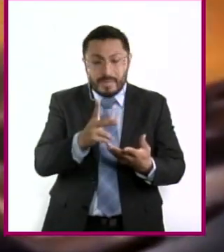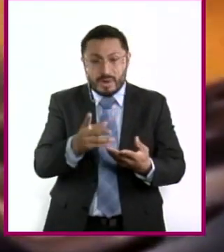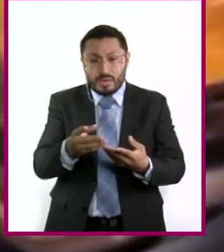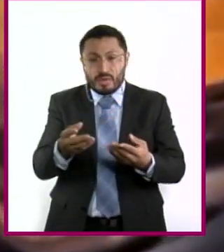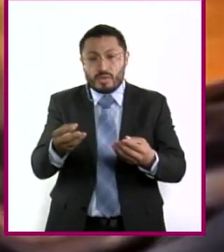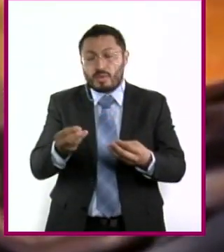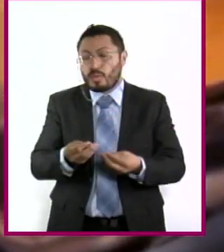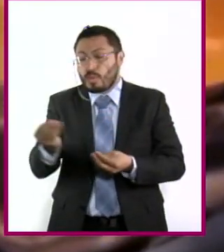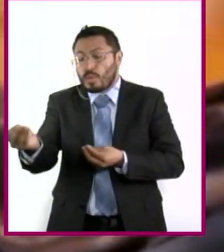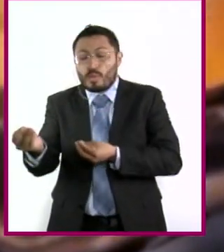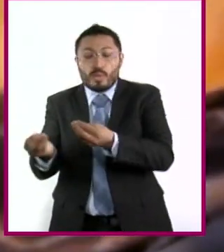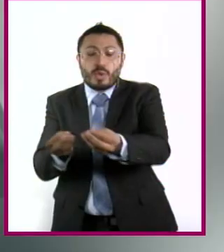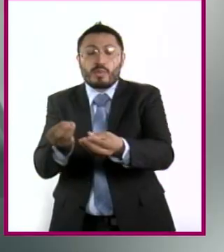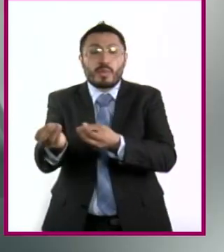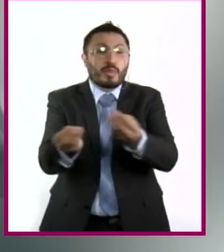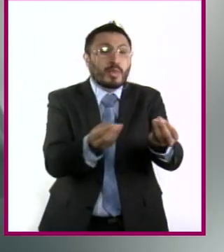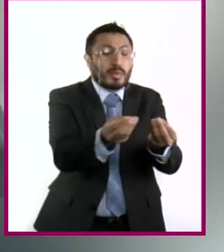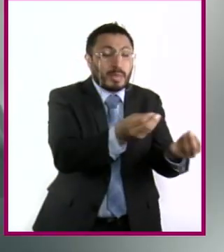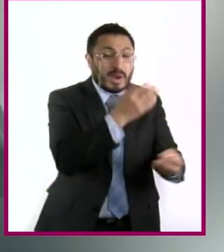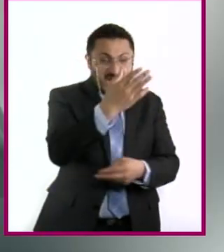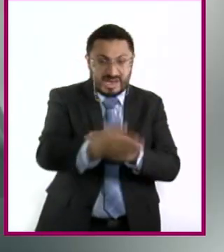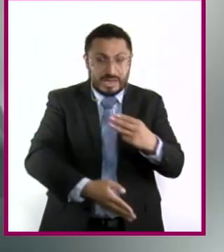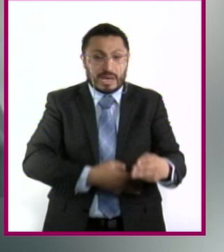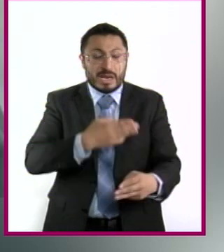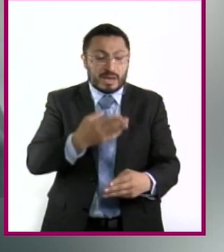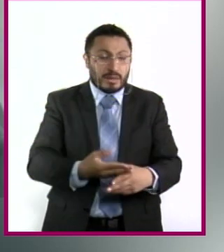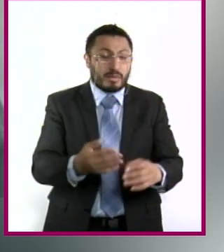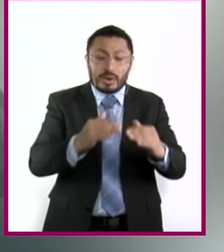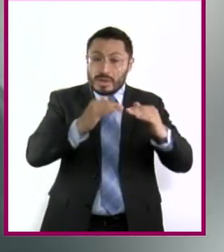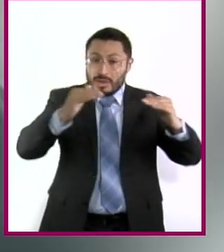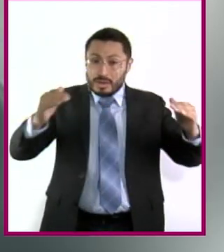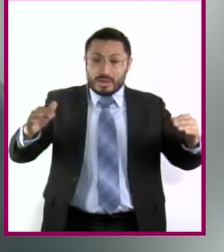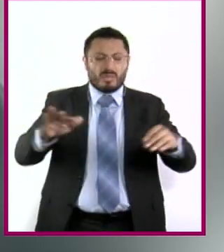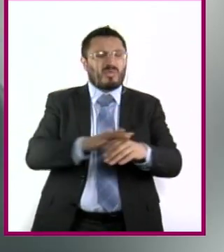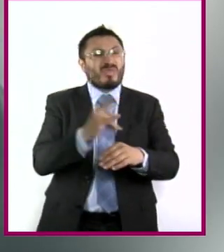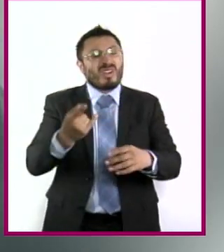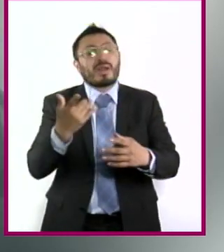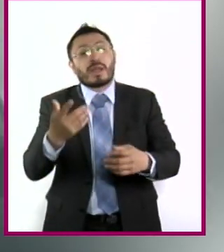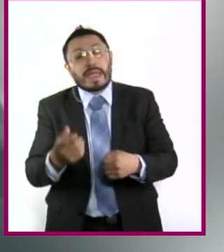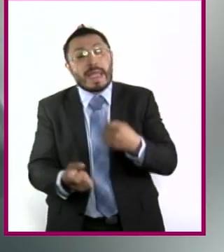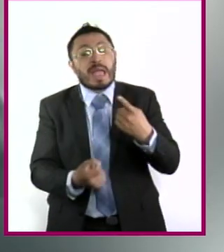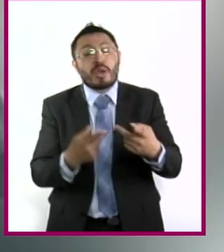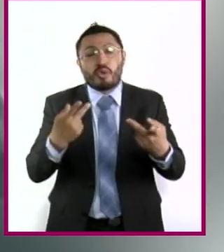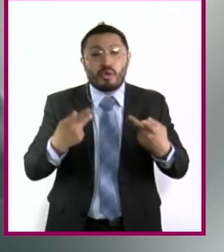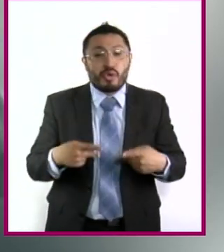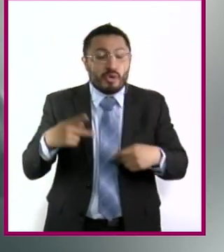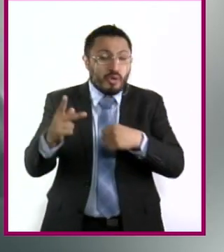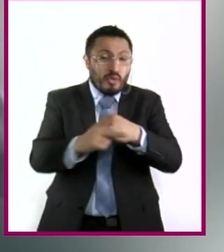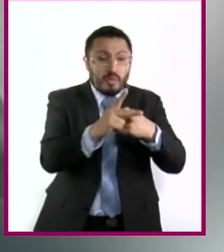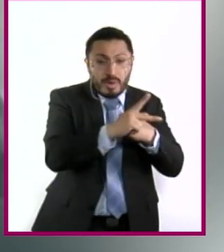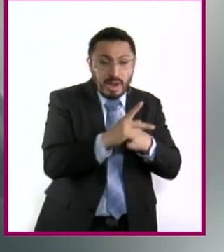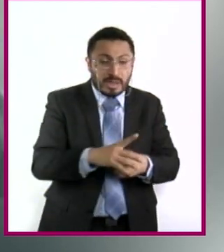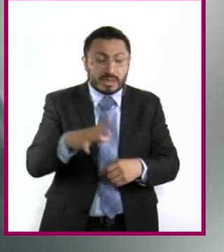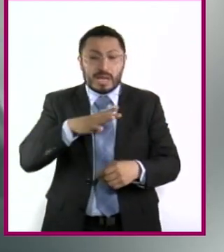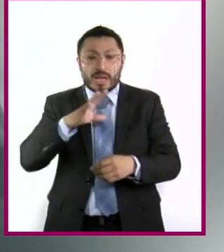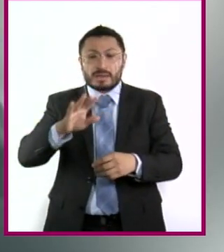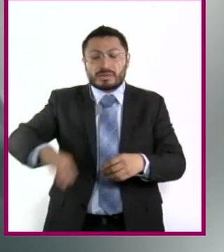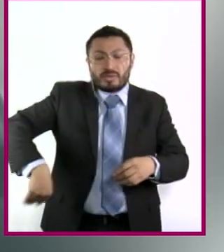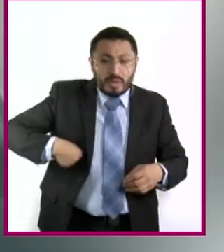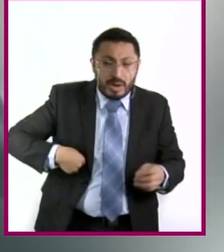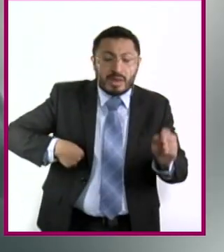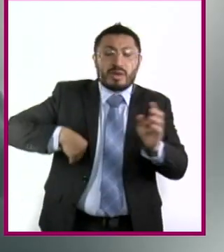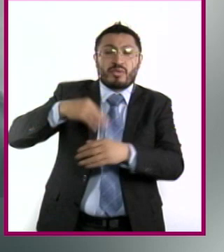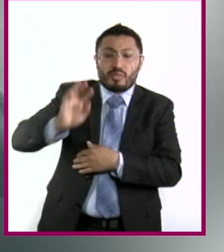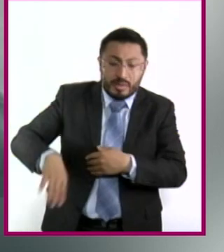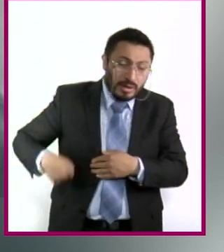producción de alimentos en el mundo. ¿Por qué razón? Porque hay algunos países que concentran mucho la producción mundial de alimentos y